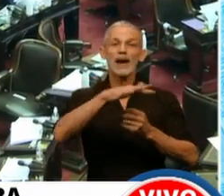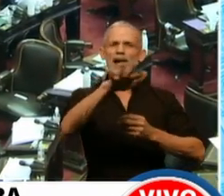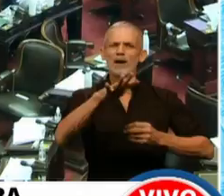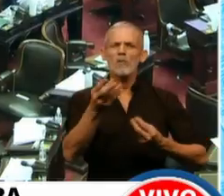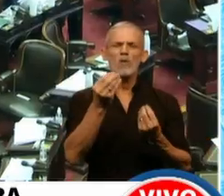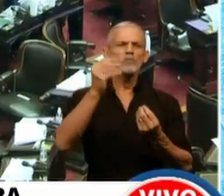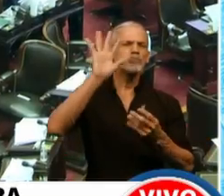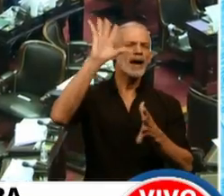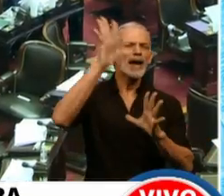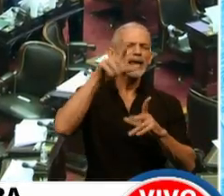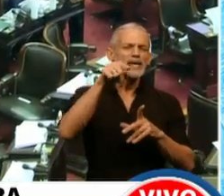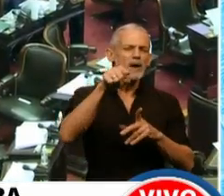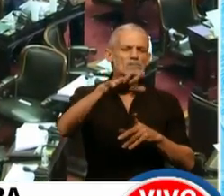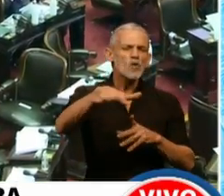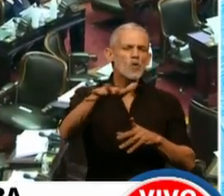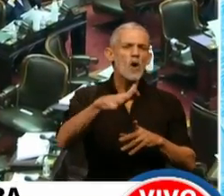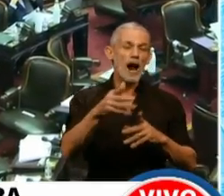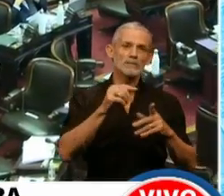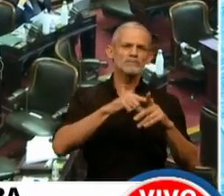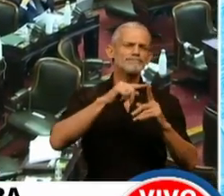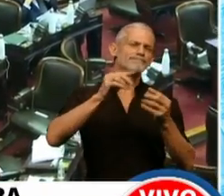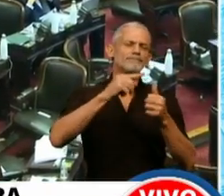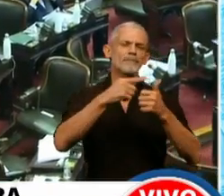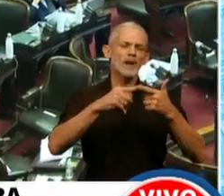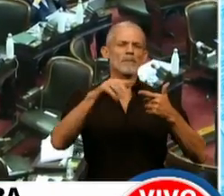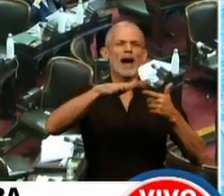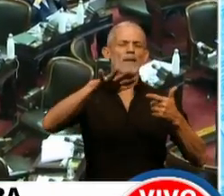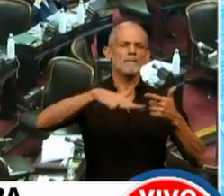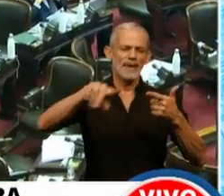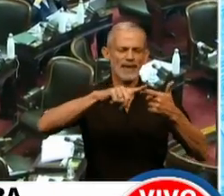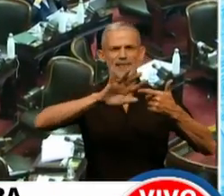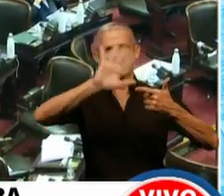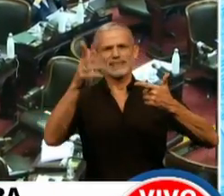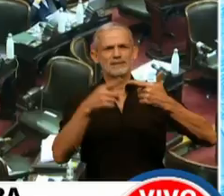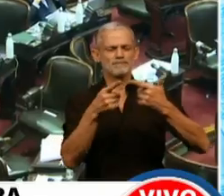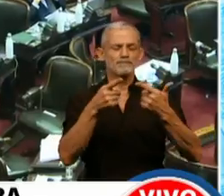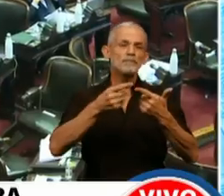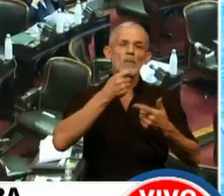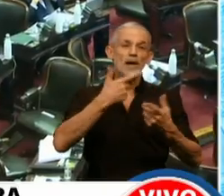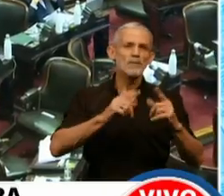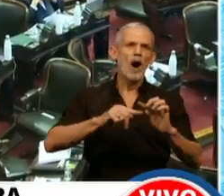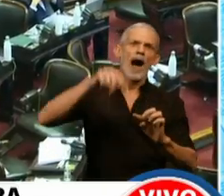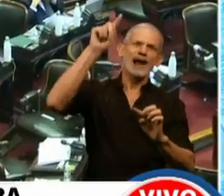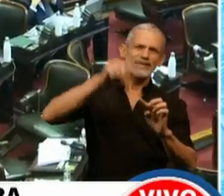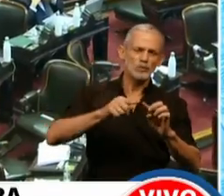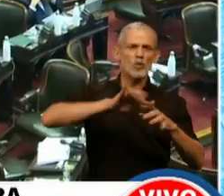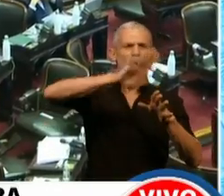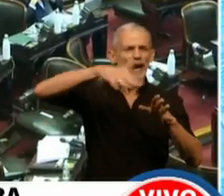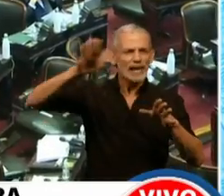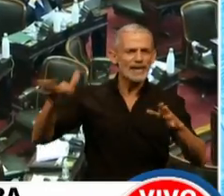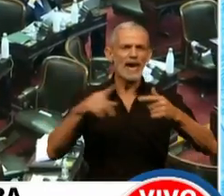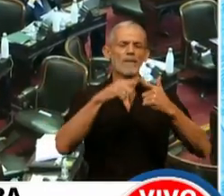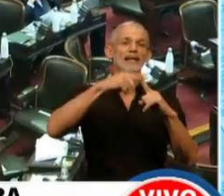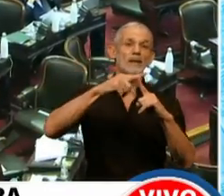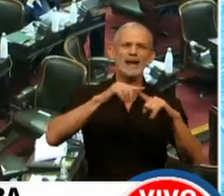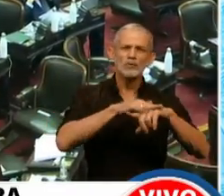las condiciones climatológicas en función de variables ambientales determinantes como la altitud en relieve las